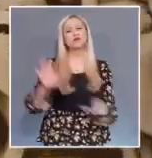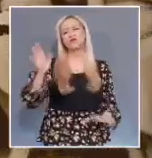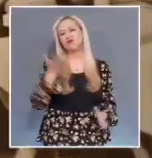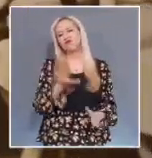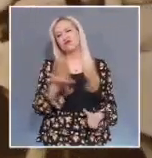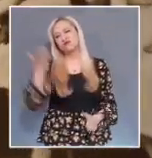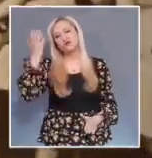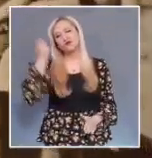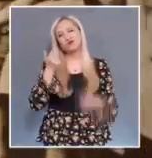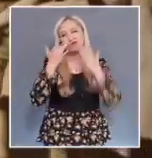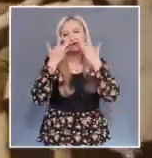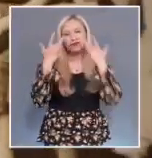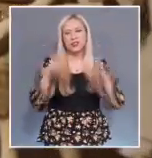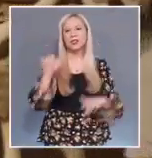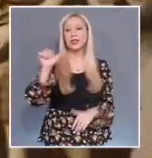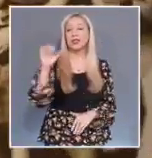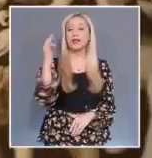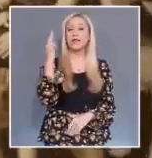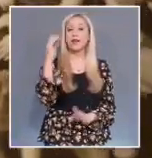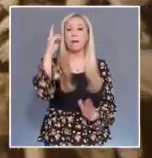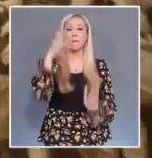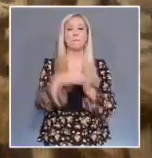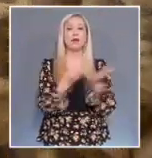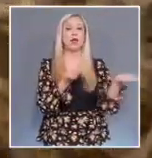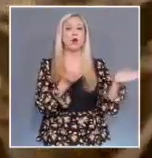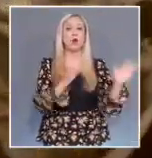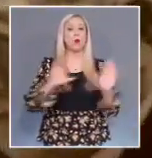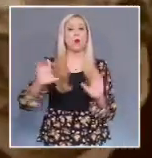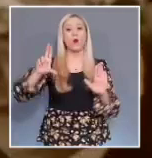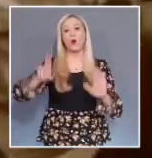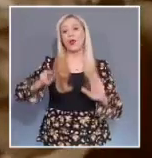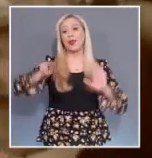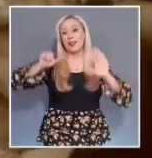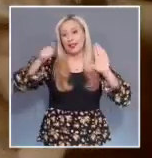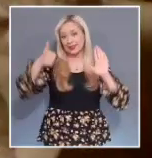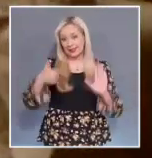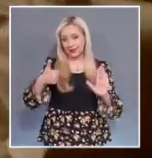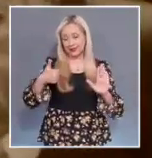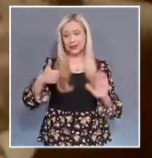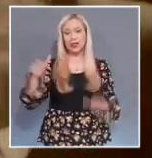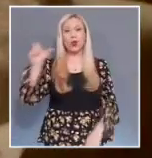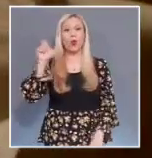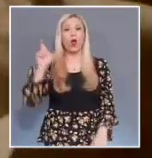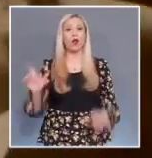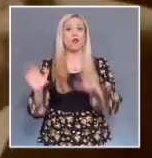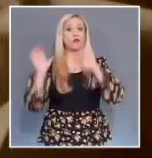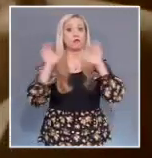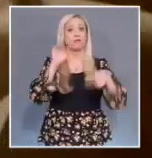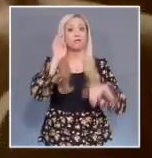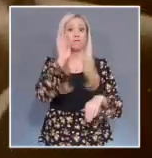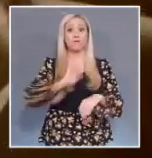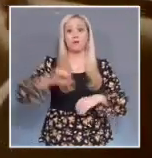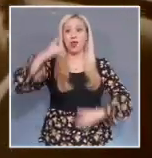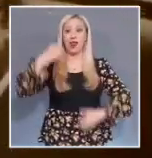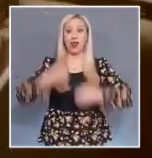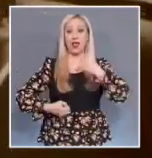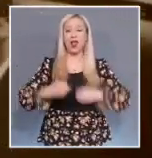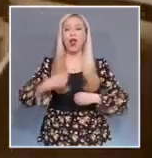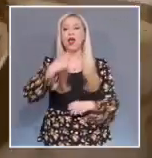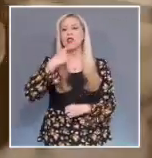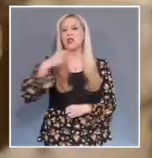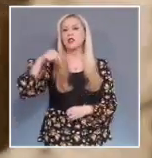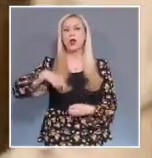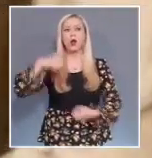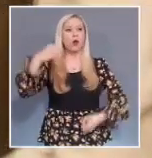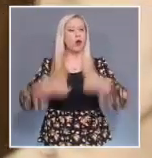de 1986. Al asumir el cargo de ministra del máximo tribunal del país, afirmó que la Corte había contribuido con